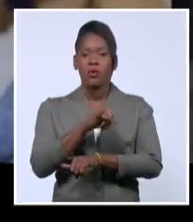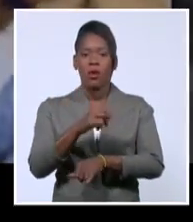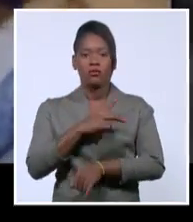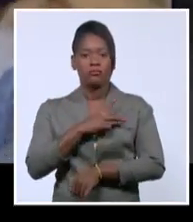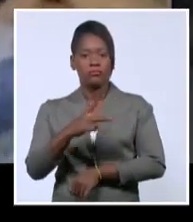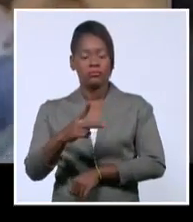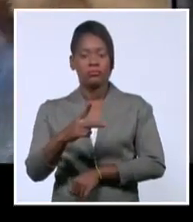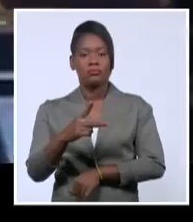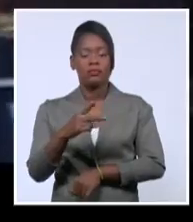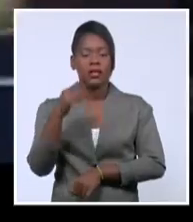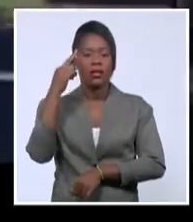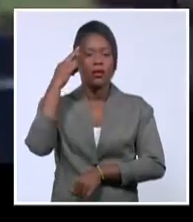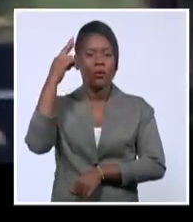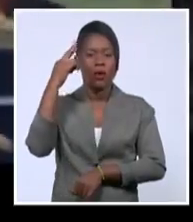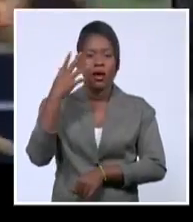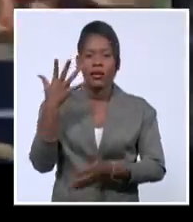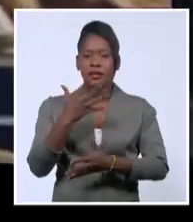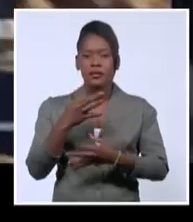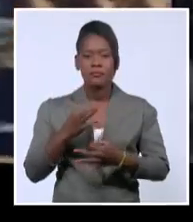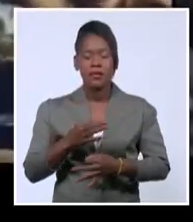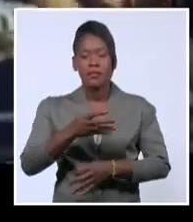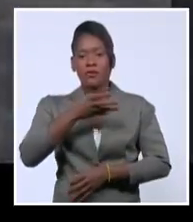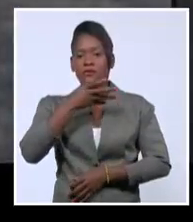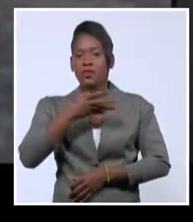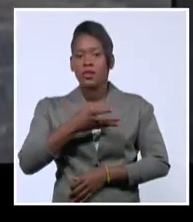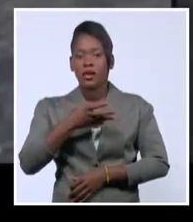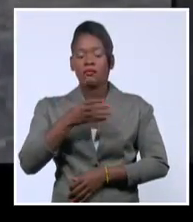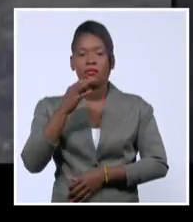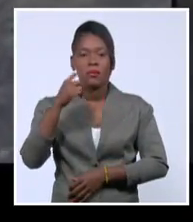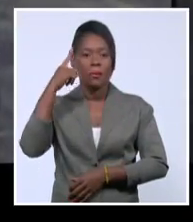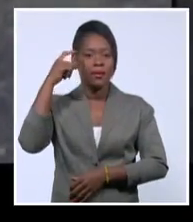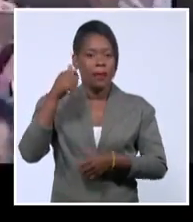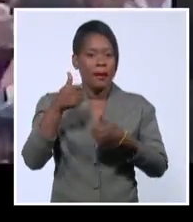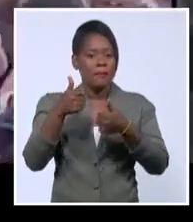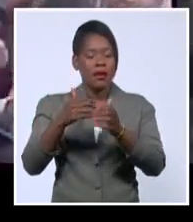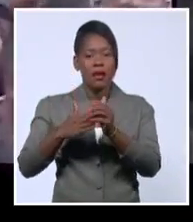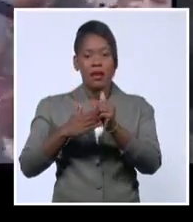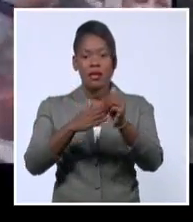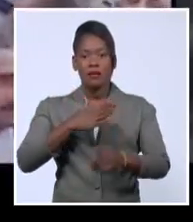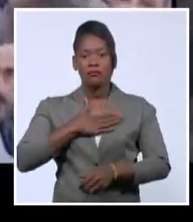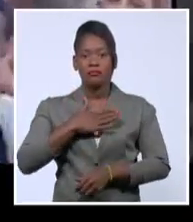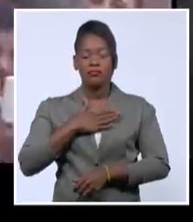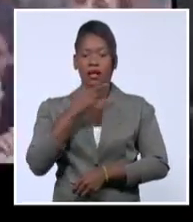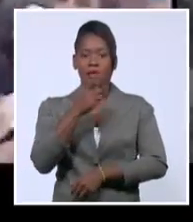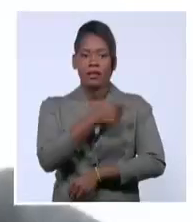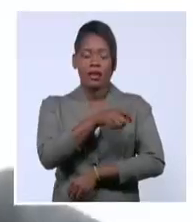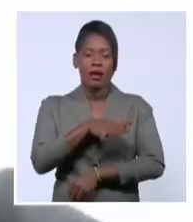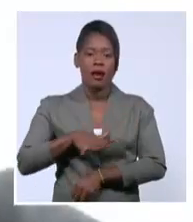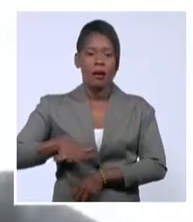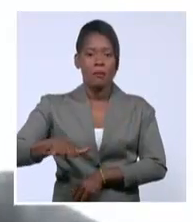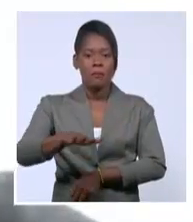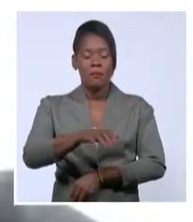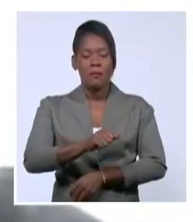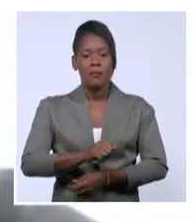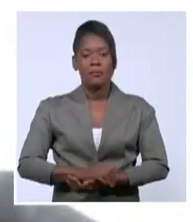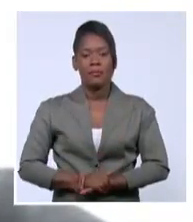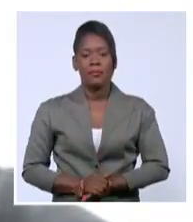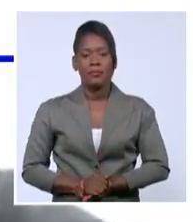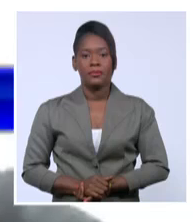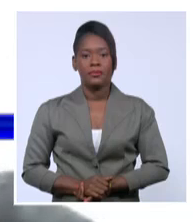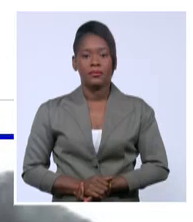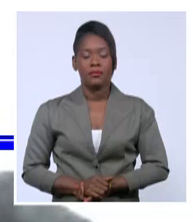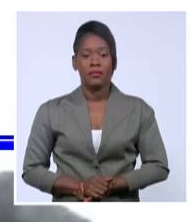Fidel, al hombre de ideas inmortales, al líder cubano que plantó semillas por toda la humanidad. A todas las personas las épocas